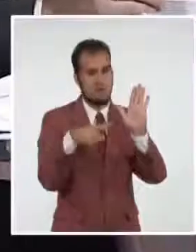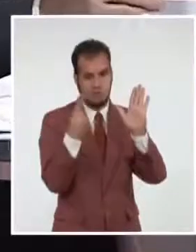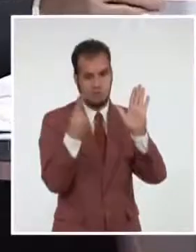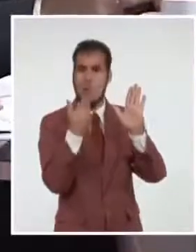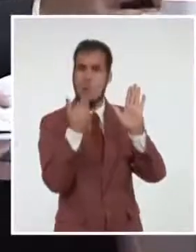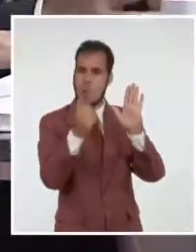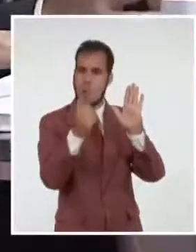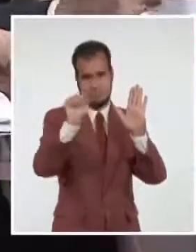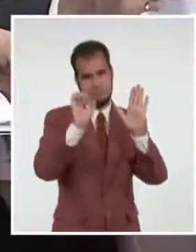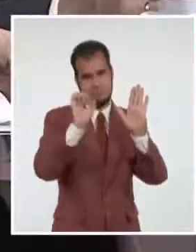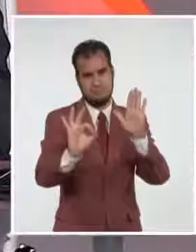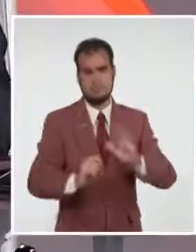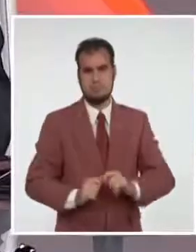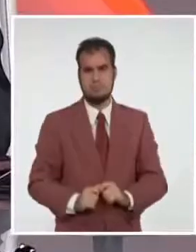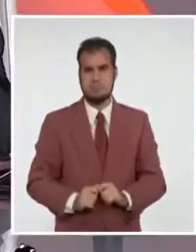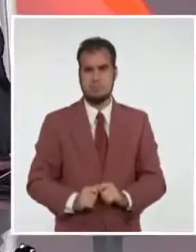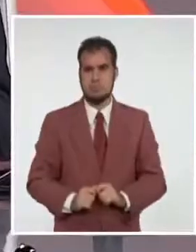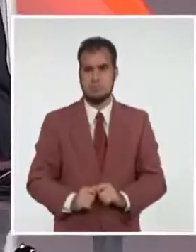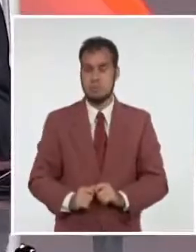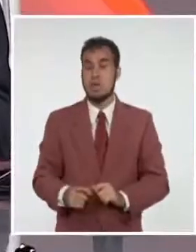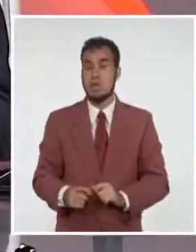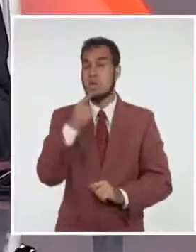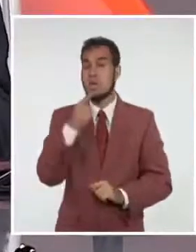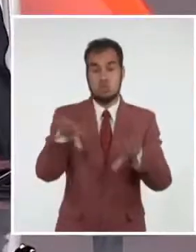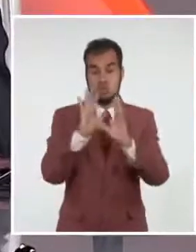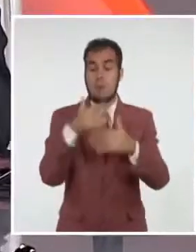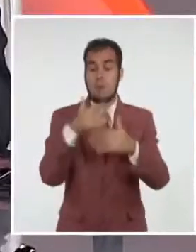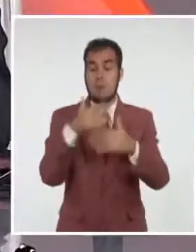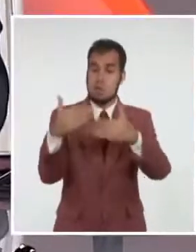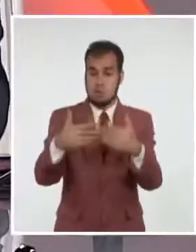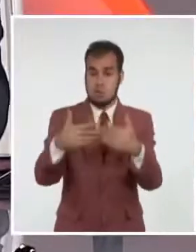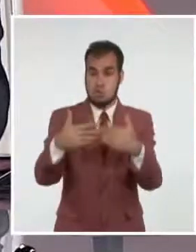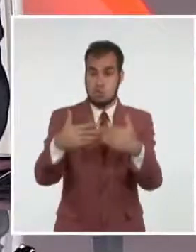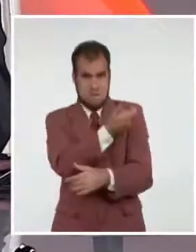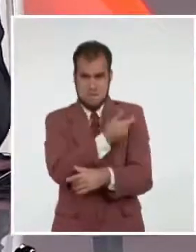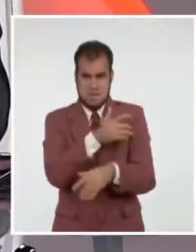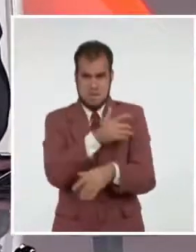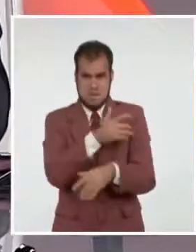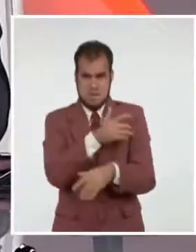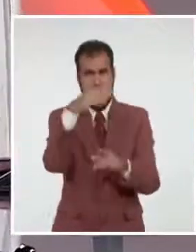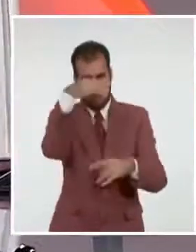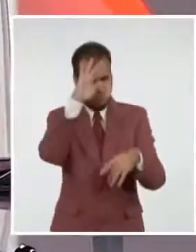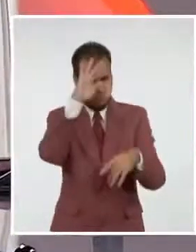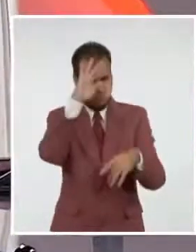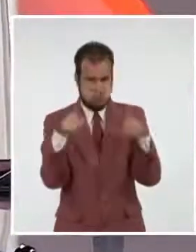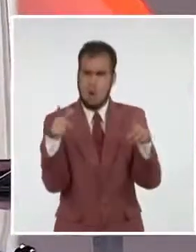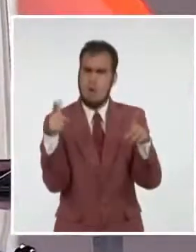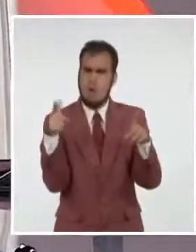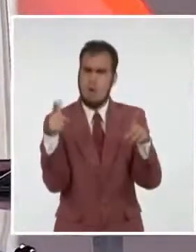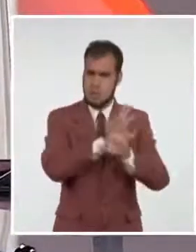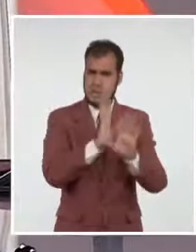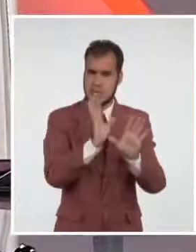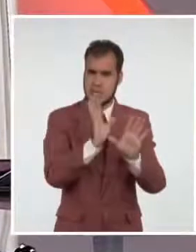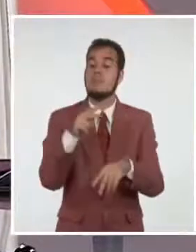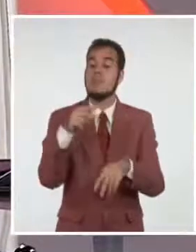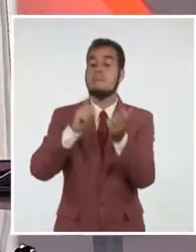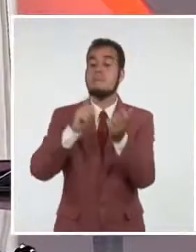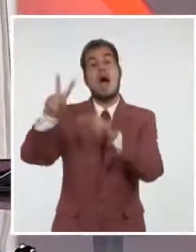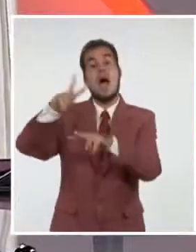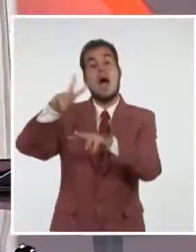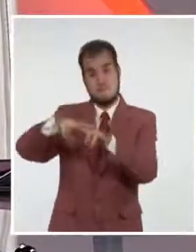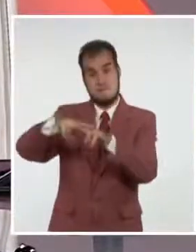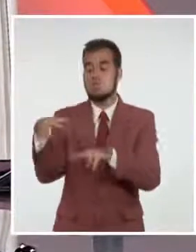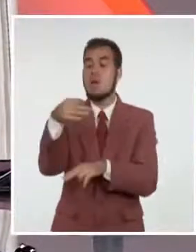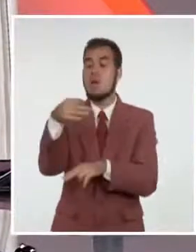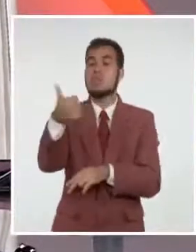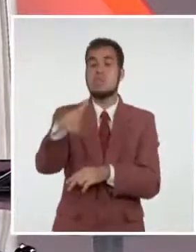junto a eso, por supuesto, sigue avanzando el proceso de vacunación. 10 de octubre, uno de los municipios más populosos de La Habana, pues ya está en una